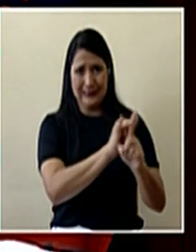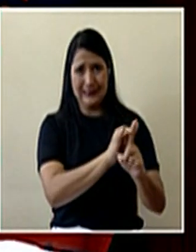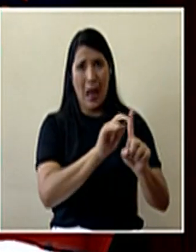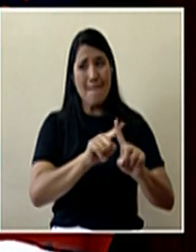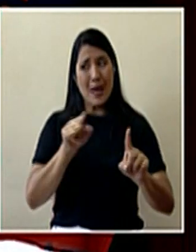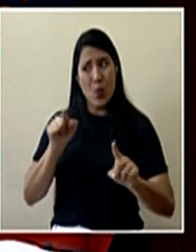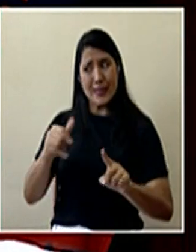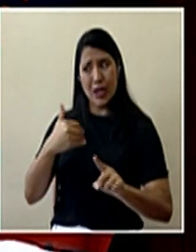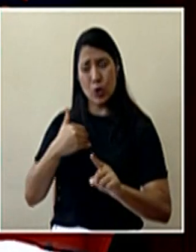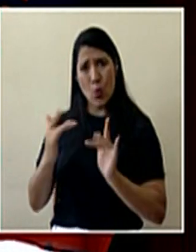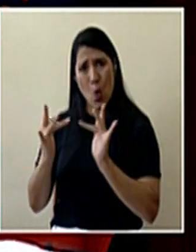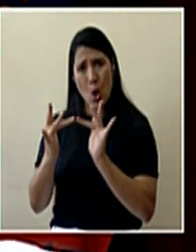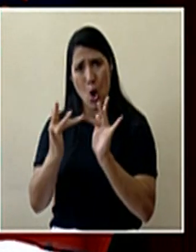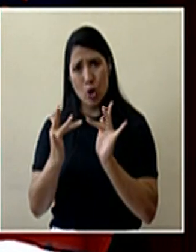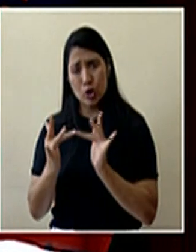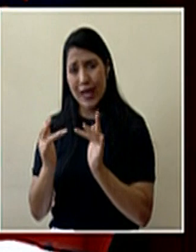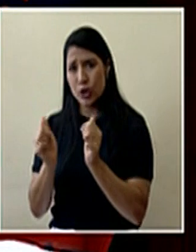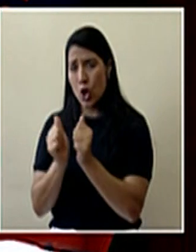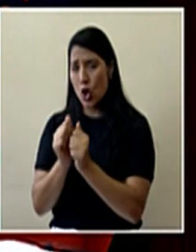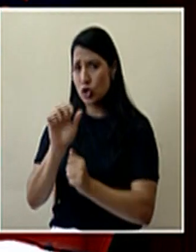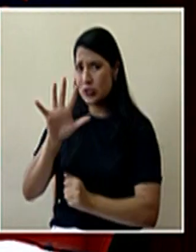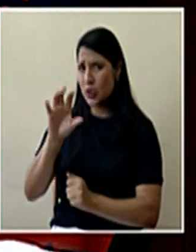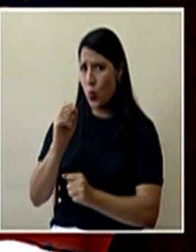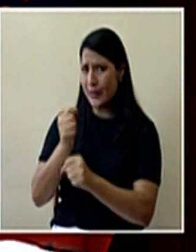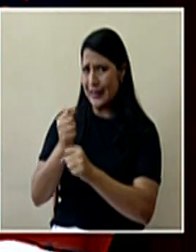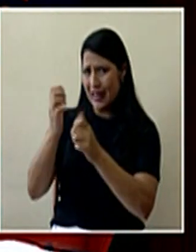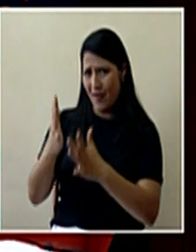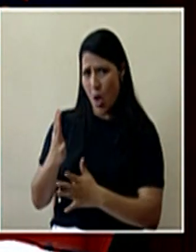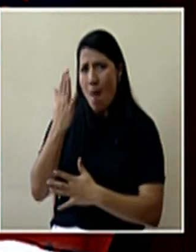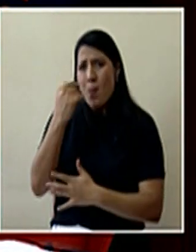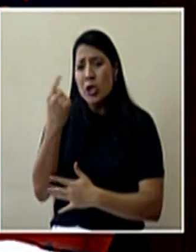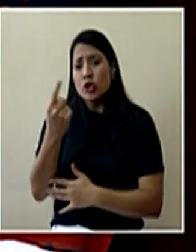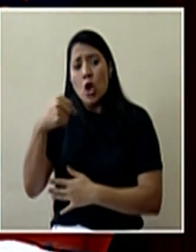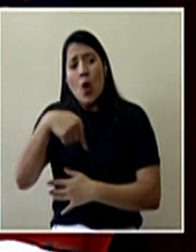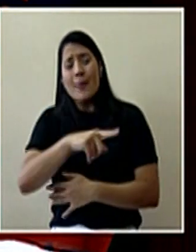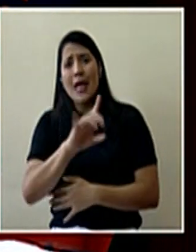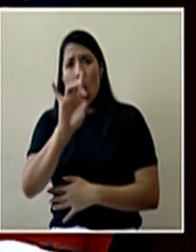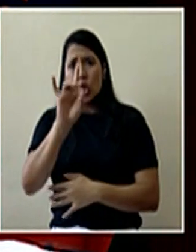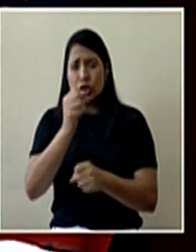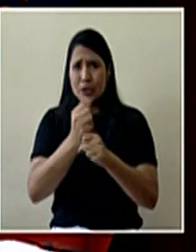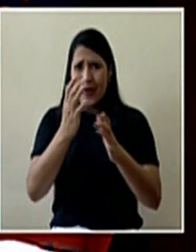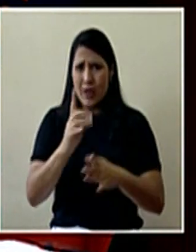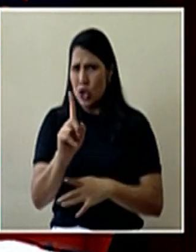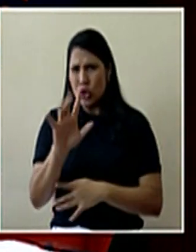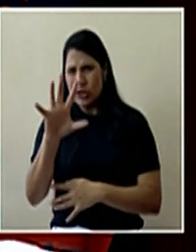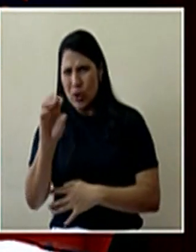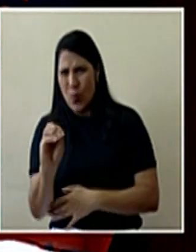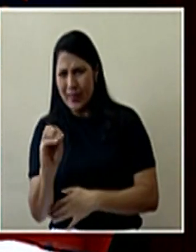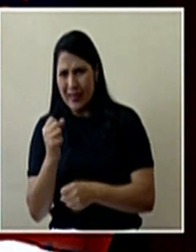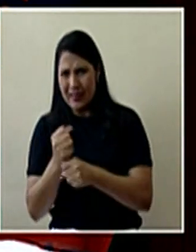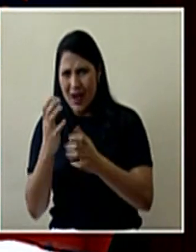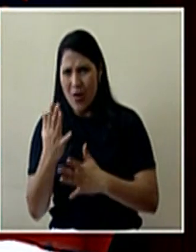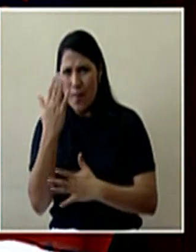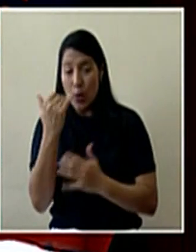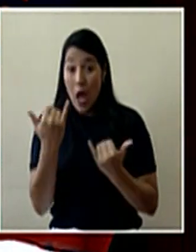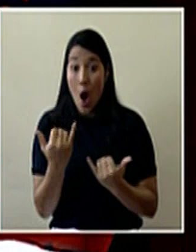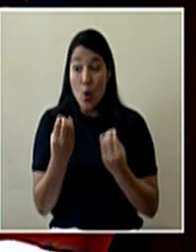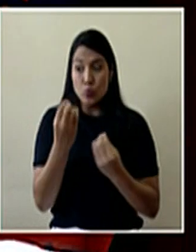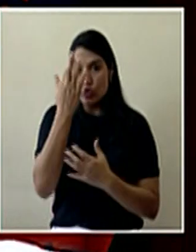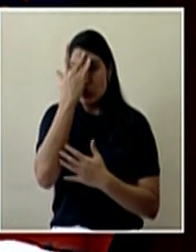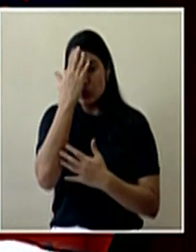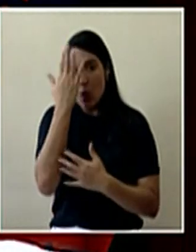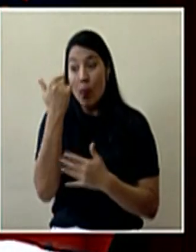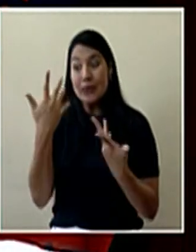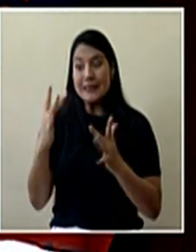trabajadores. Si por favor nos pueden confirmar ese caso y por qué no se mandaron a cuarentena a todos los trabajadores, algunos preocupados ahora por ese contacto que